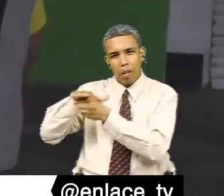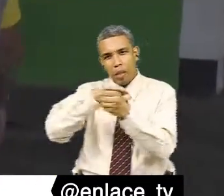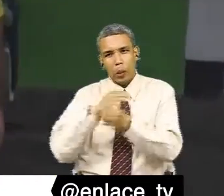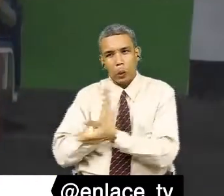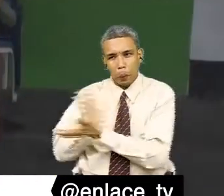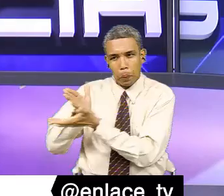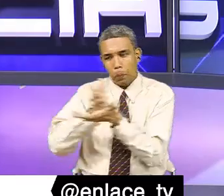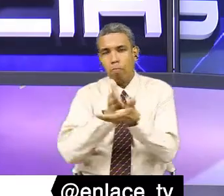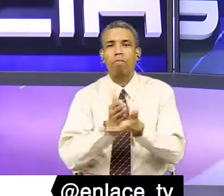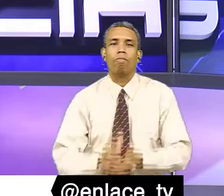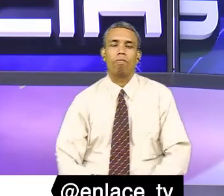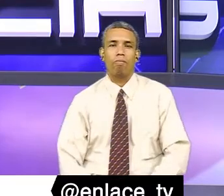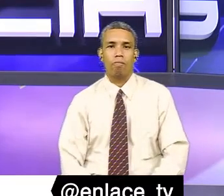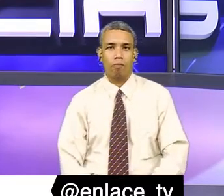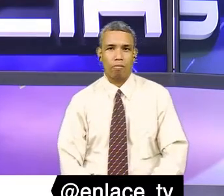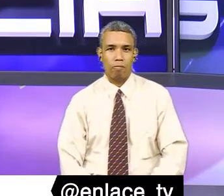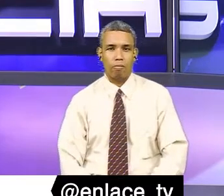ciudad.